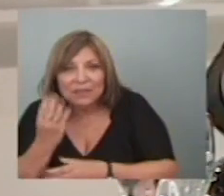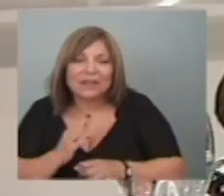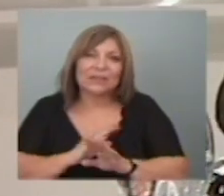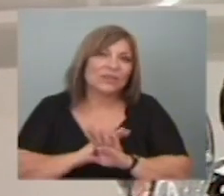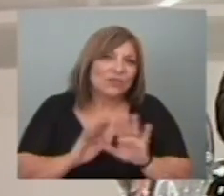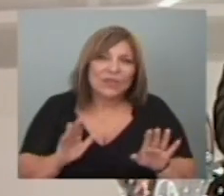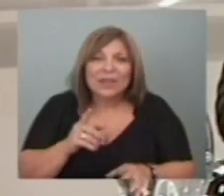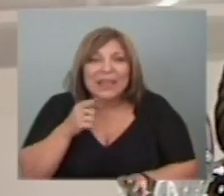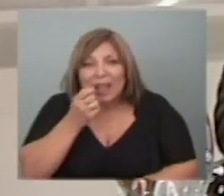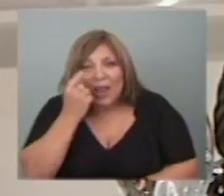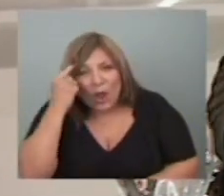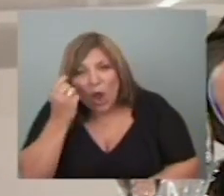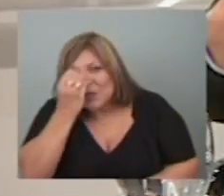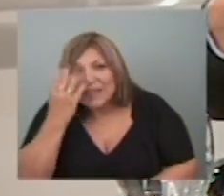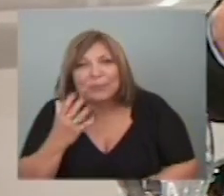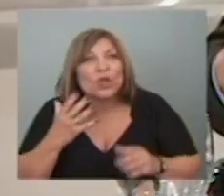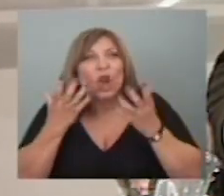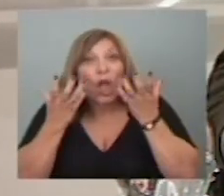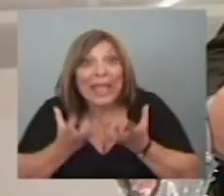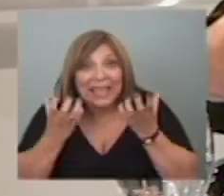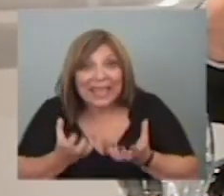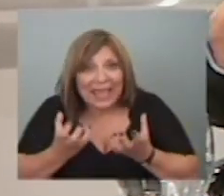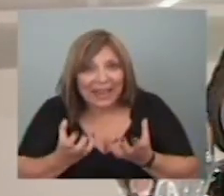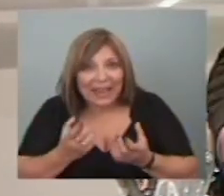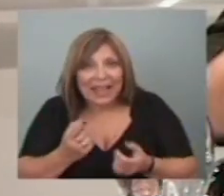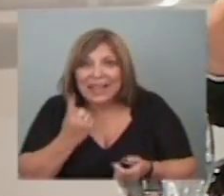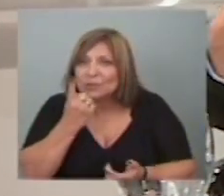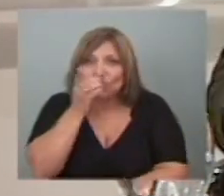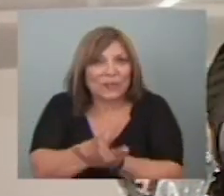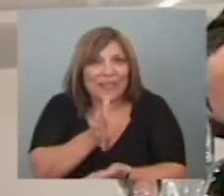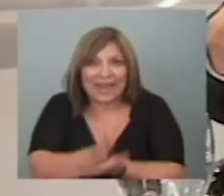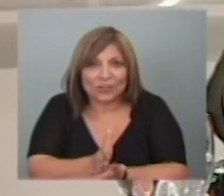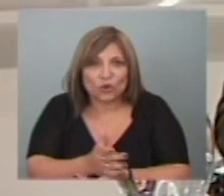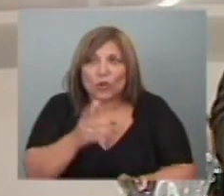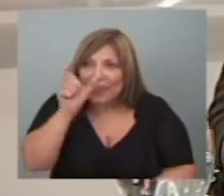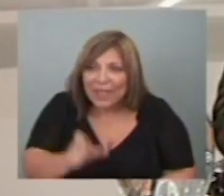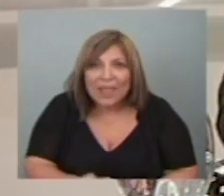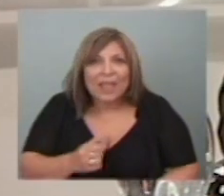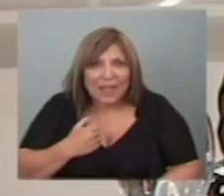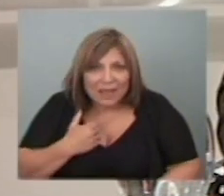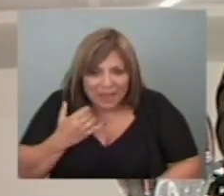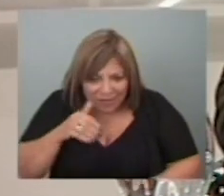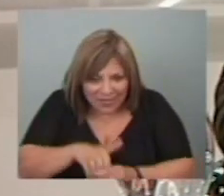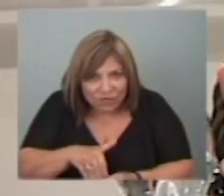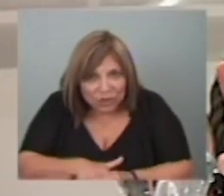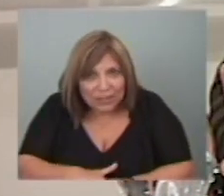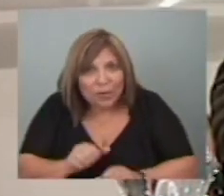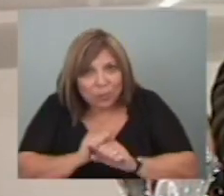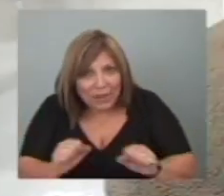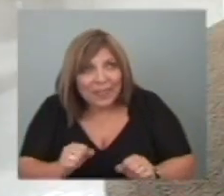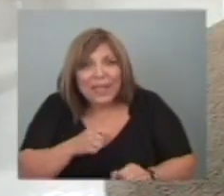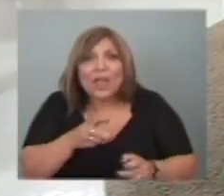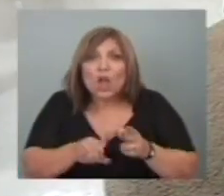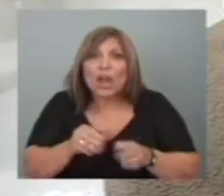el concepto fundamental es que es un derecho del ciudadano a ejercer su voto y hay medios que la Corte